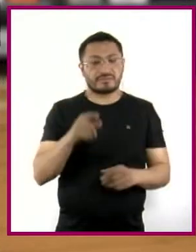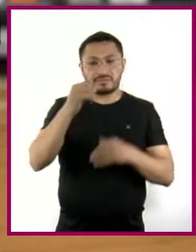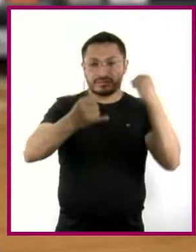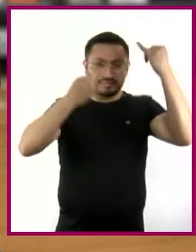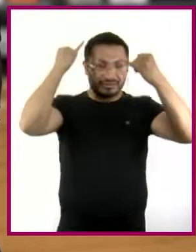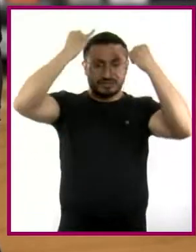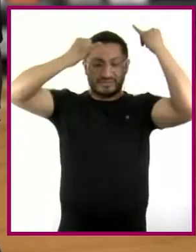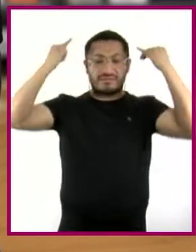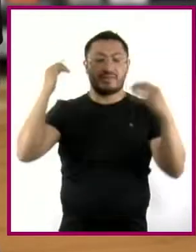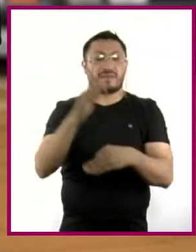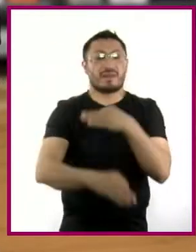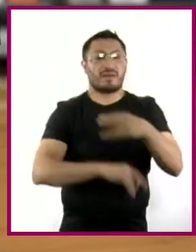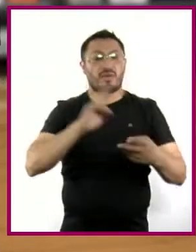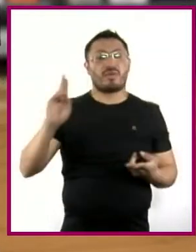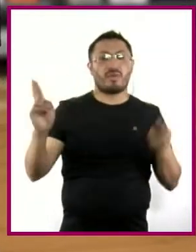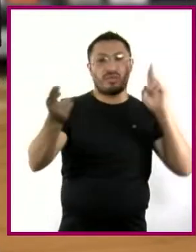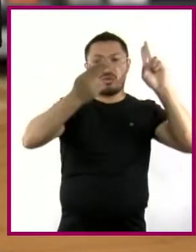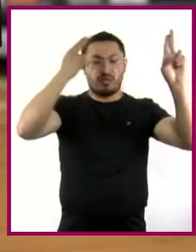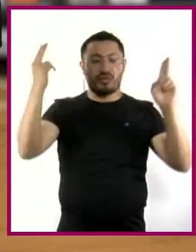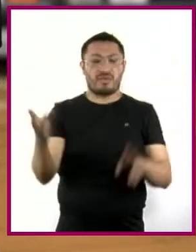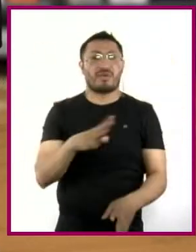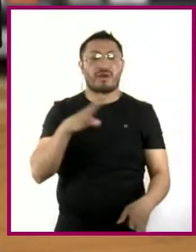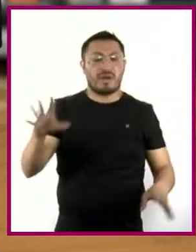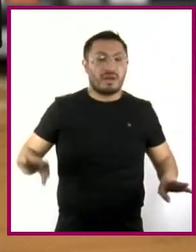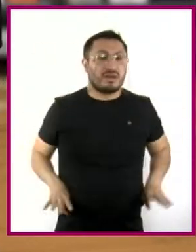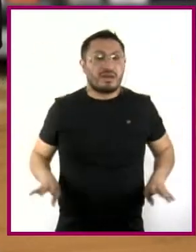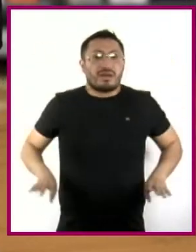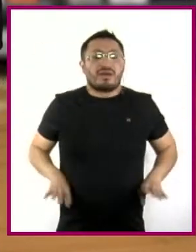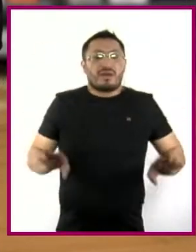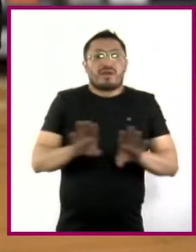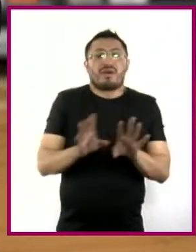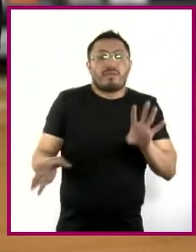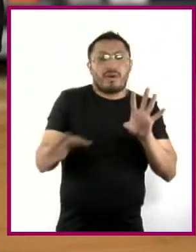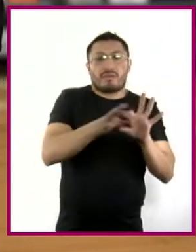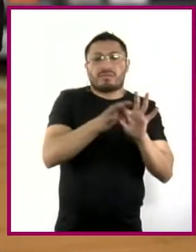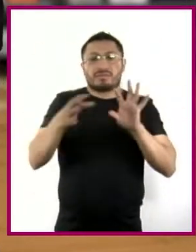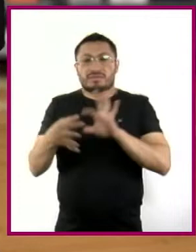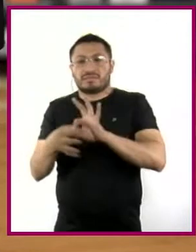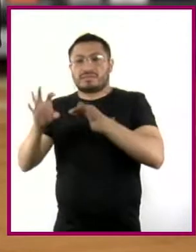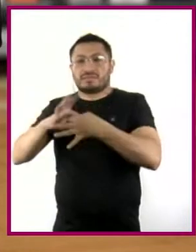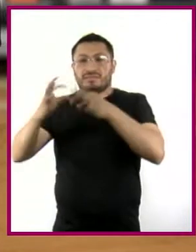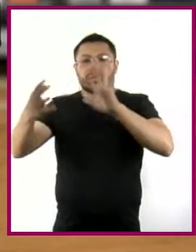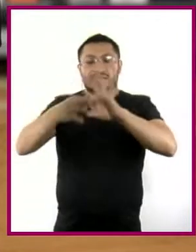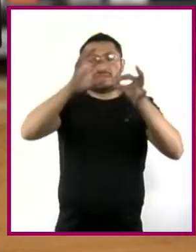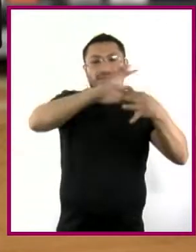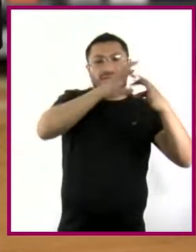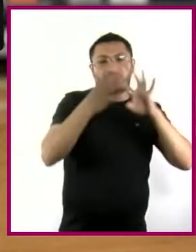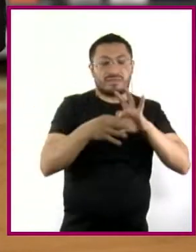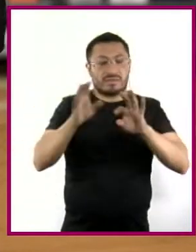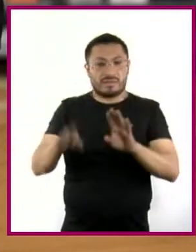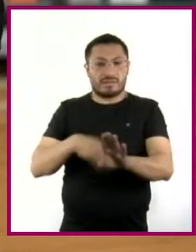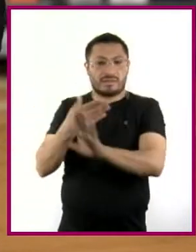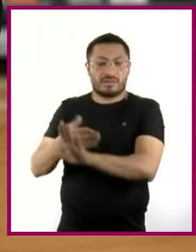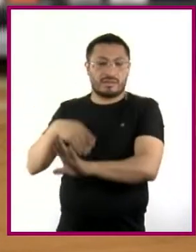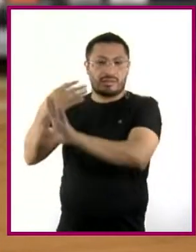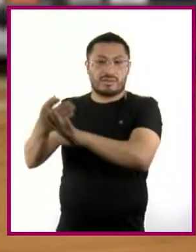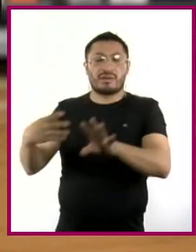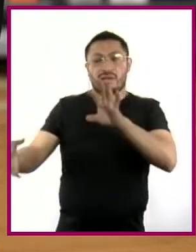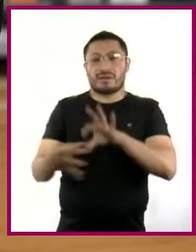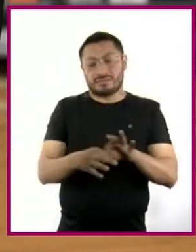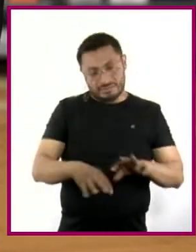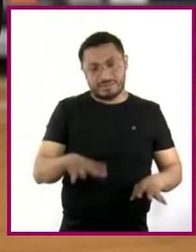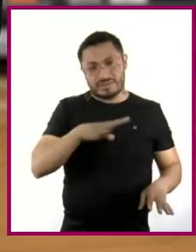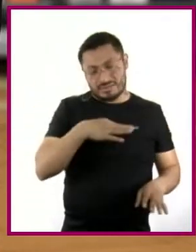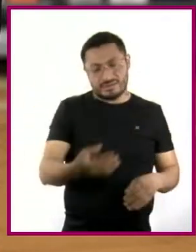Imaginemos que todo el universo estuviera diseñado como una gran cadena donde cada eslabón afecta a la siguiente. Desde las